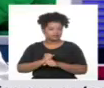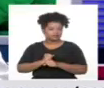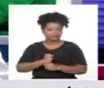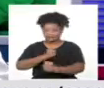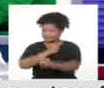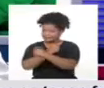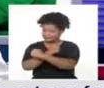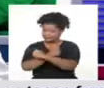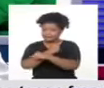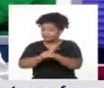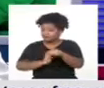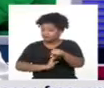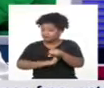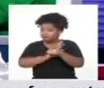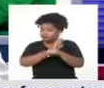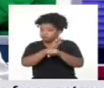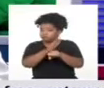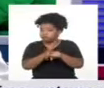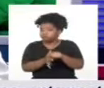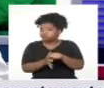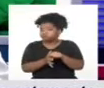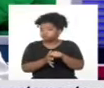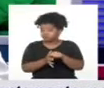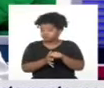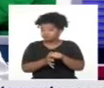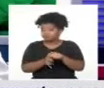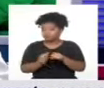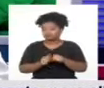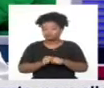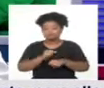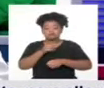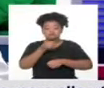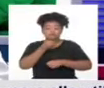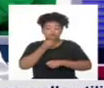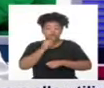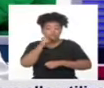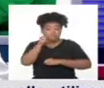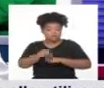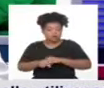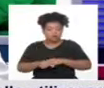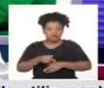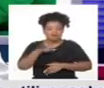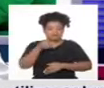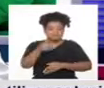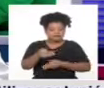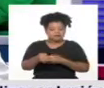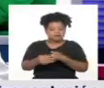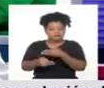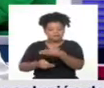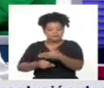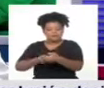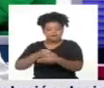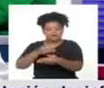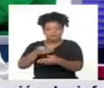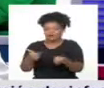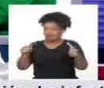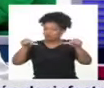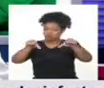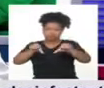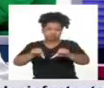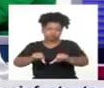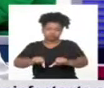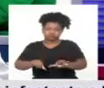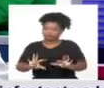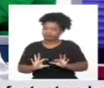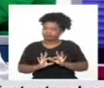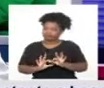corre, identifica la evolución un tanto más agresiva de la enfermedad y que lo que nos obliga es a